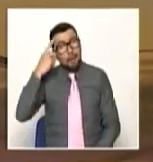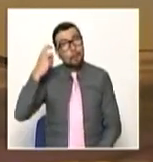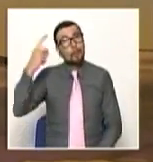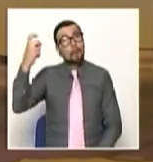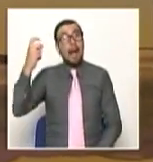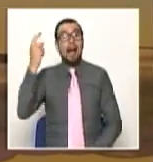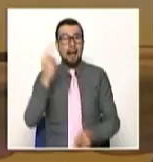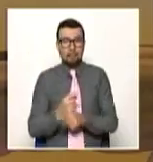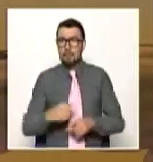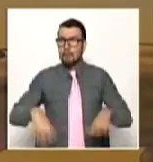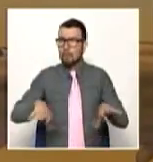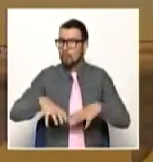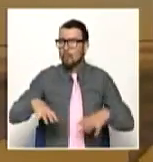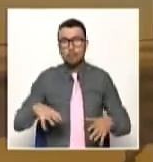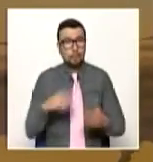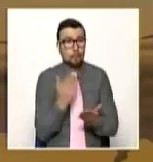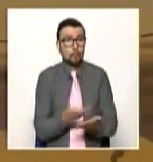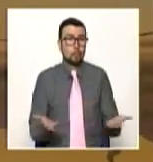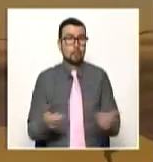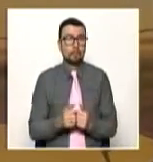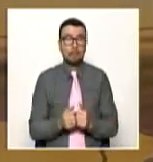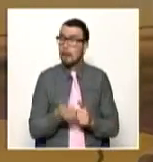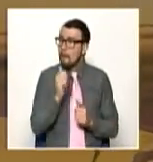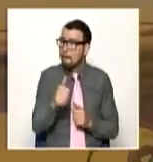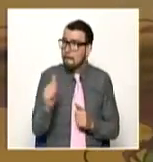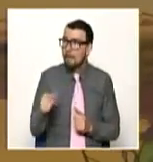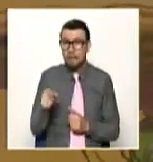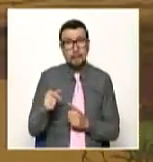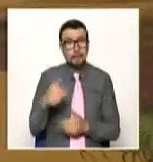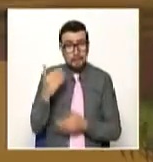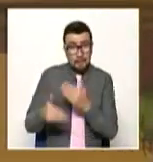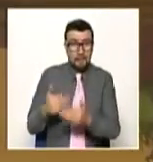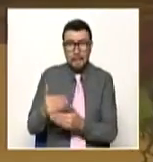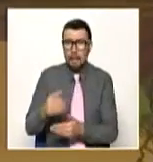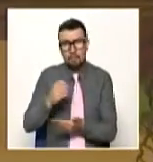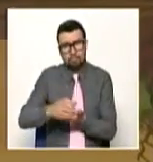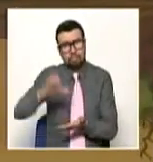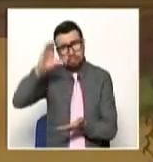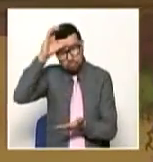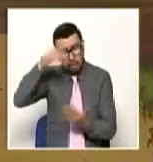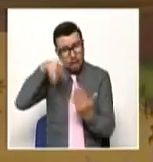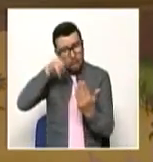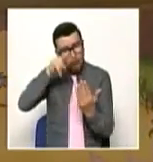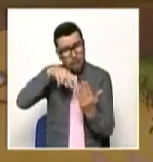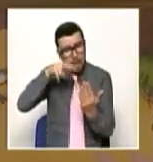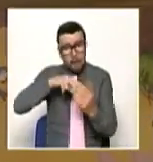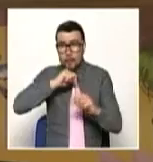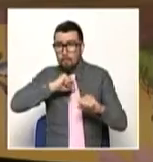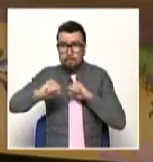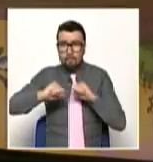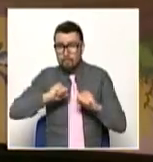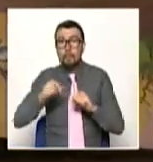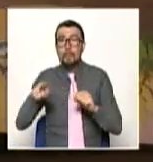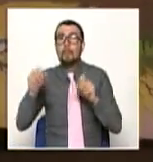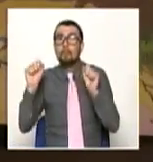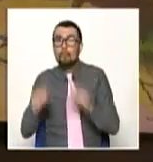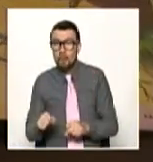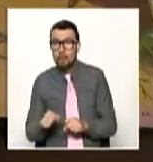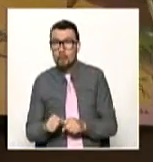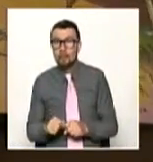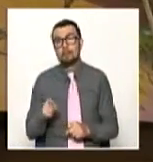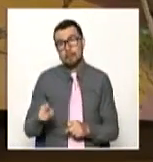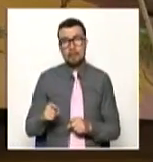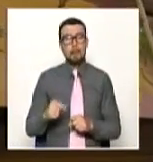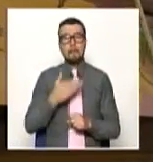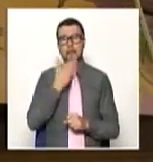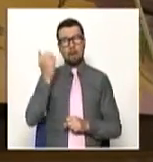realizar actividades las cuales ellos van a desarrollar toda su capacidad lectora, motora y además fortalecer